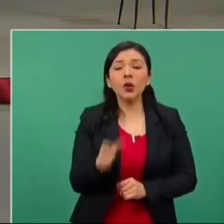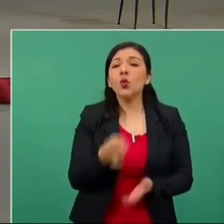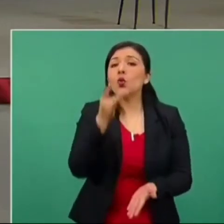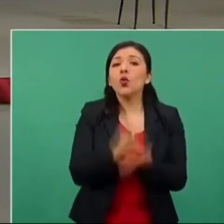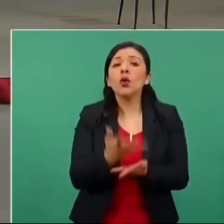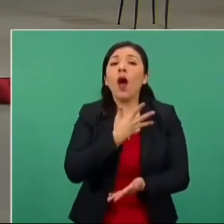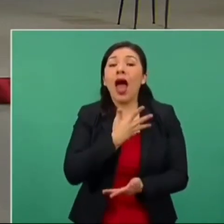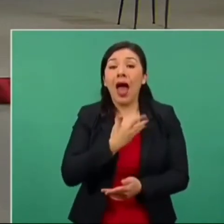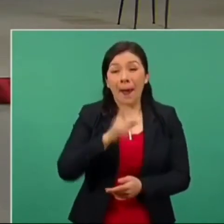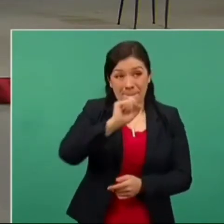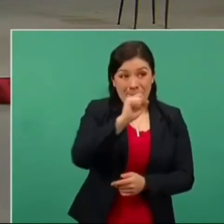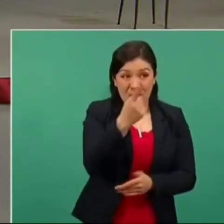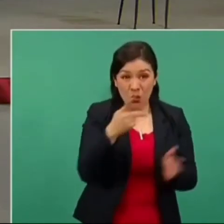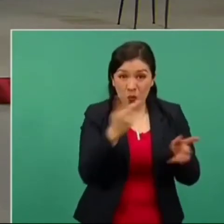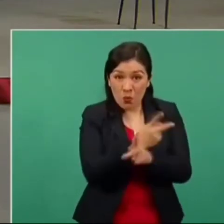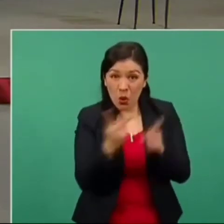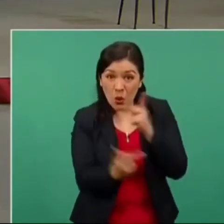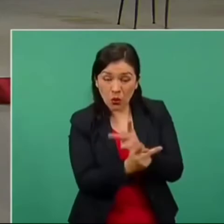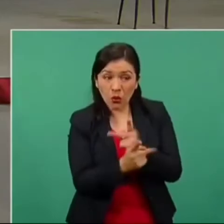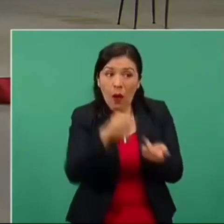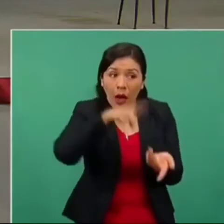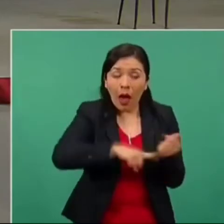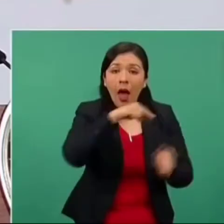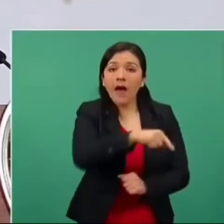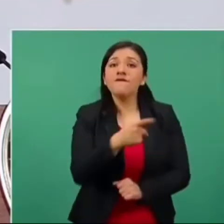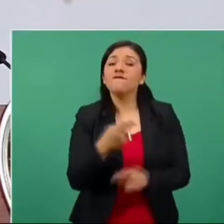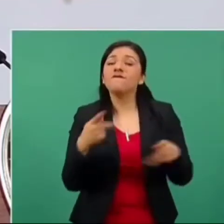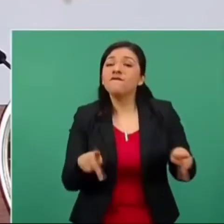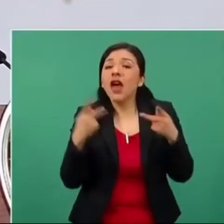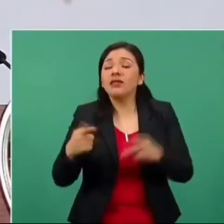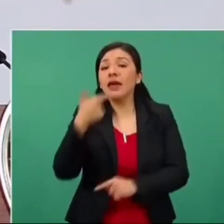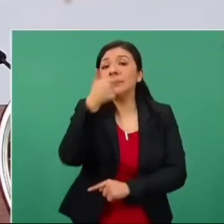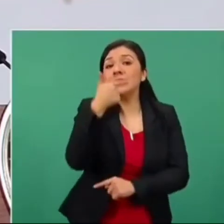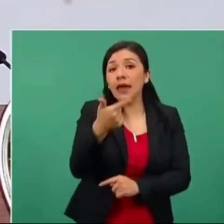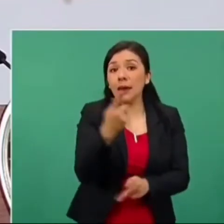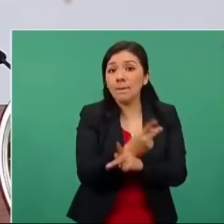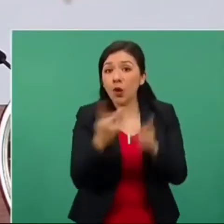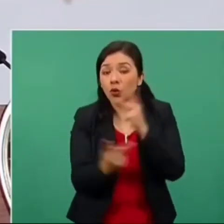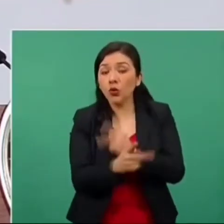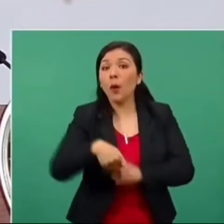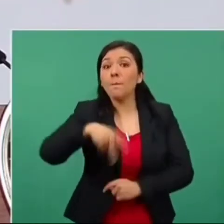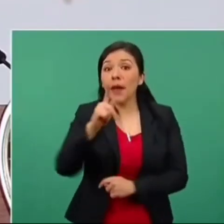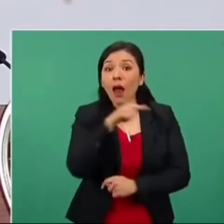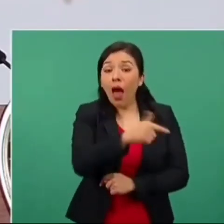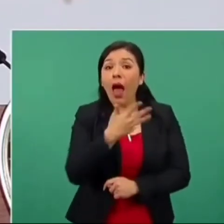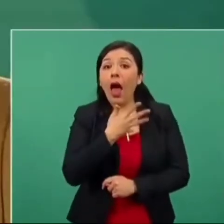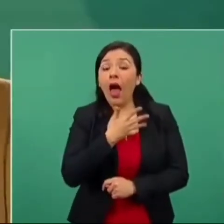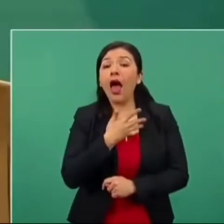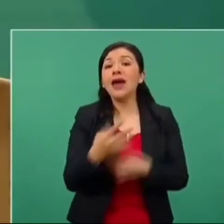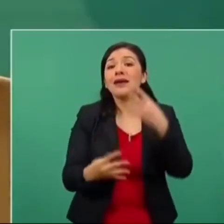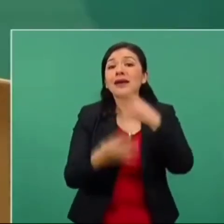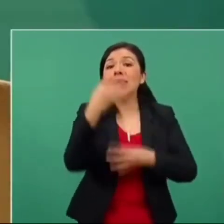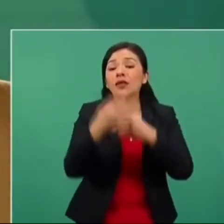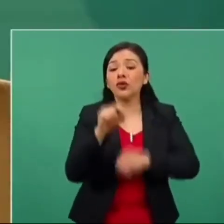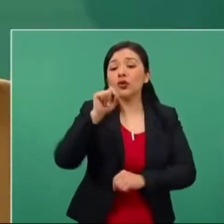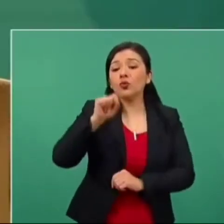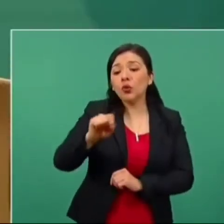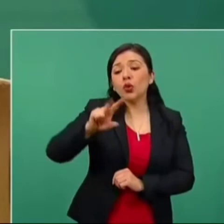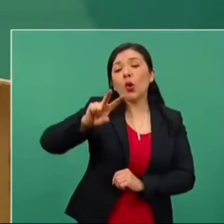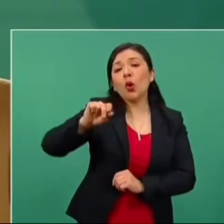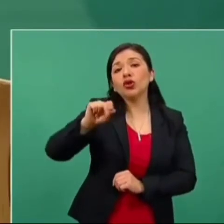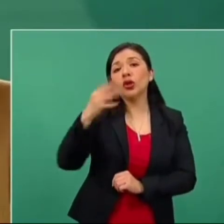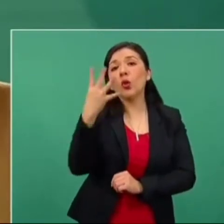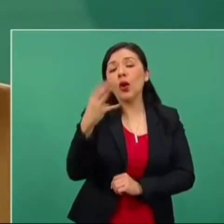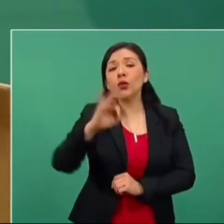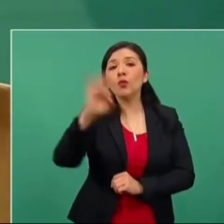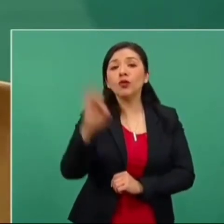de los veintiún productos, pero en estos siete de los veintiún productos los van a encontrar catorce punto ochenta y